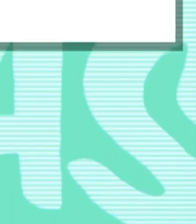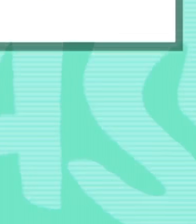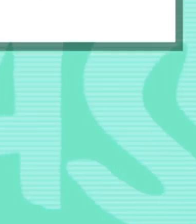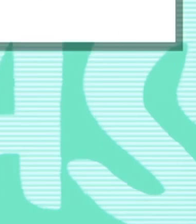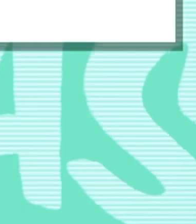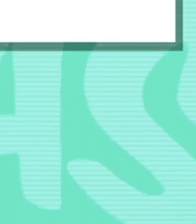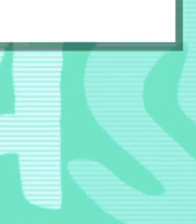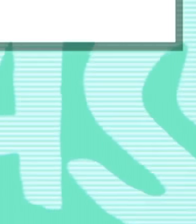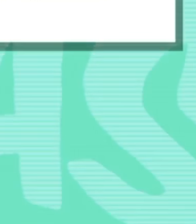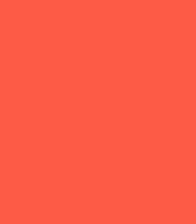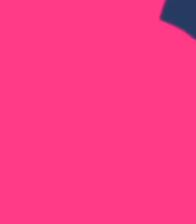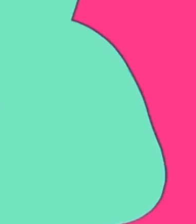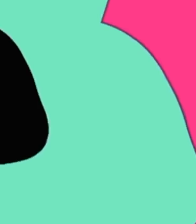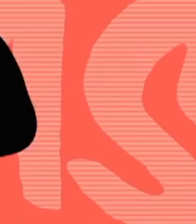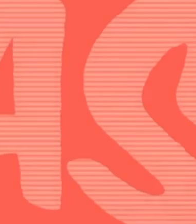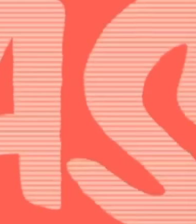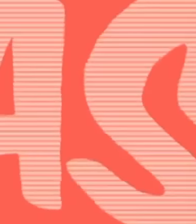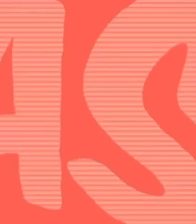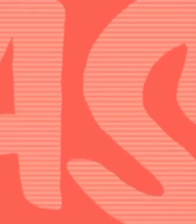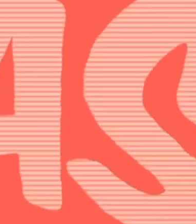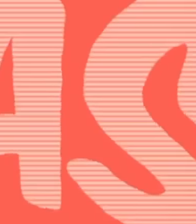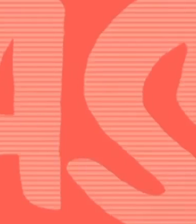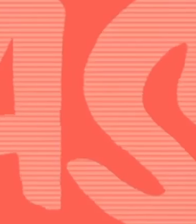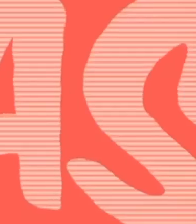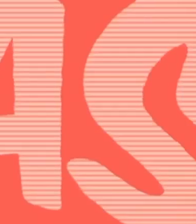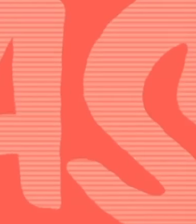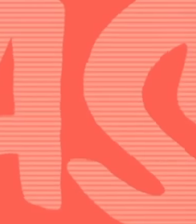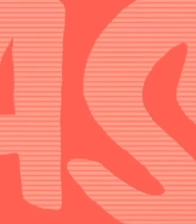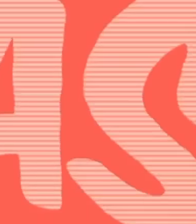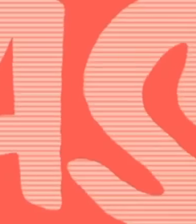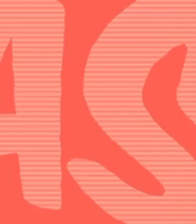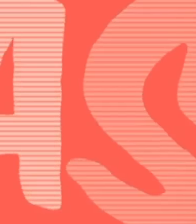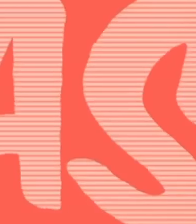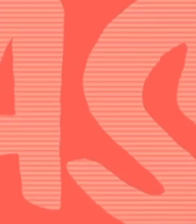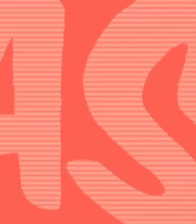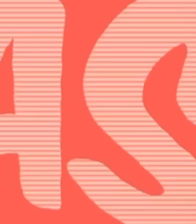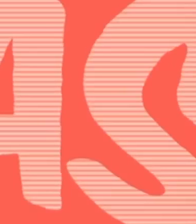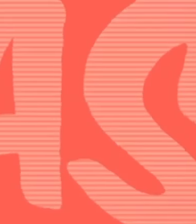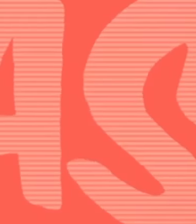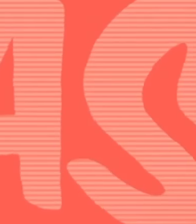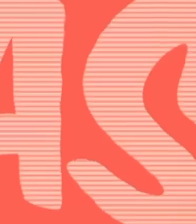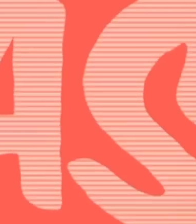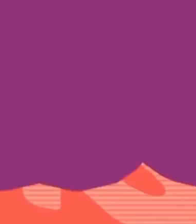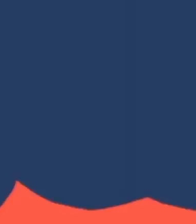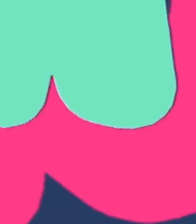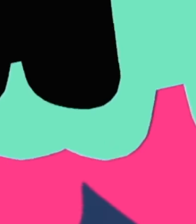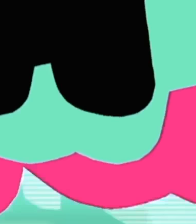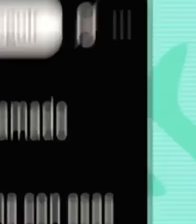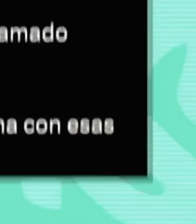en materia de doble tributación. 4. Nuevo programa social Mujeres Bienestar para mujeres de 18 a 65